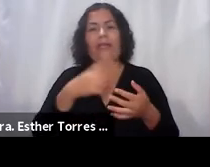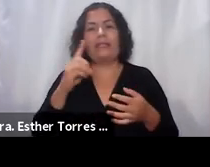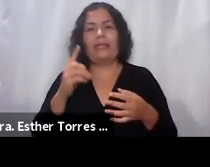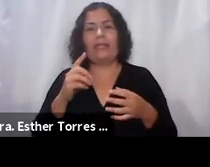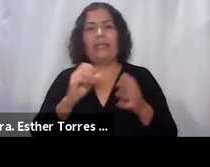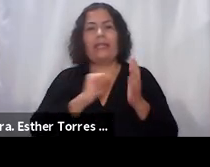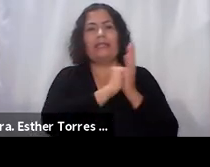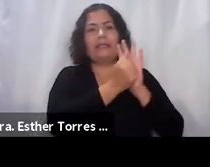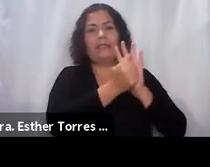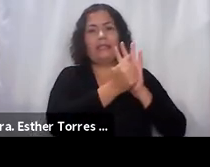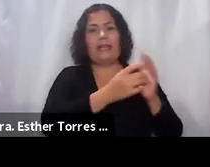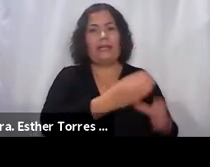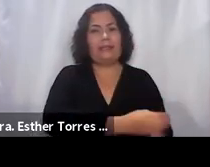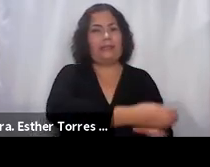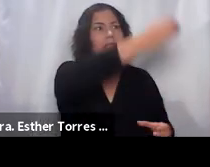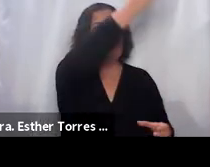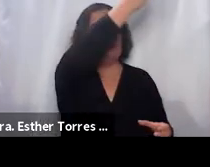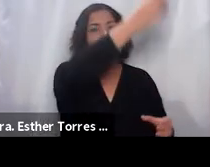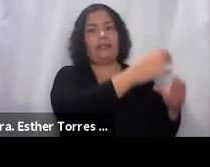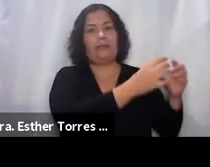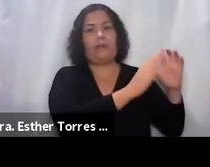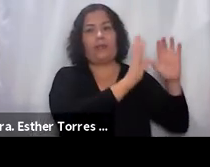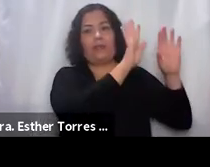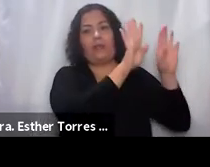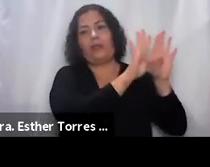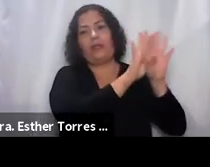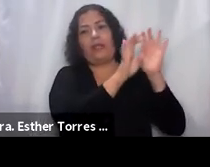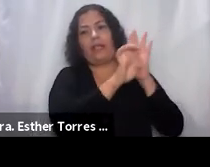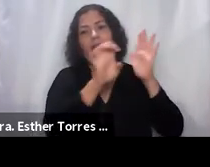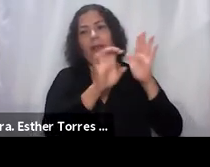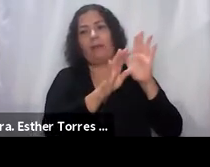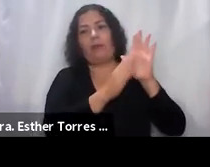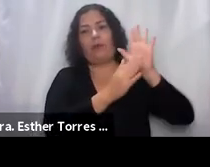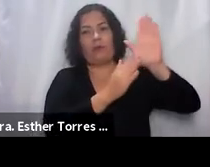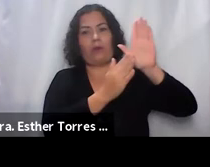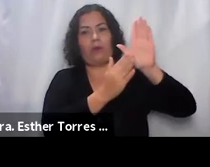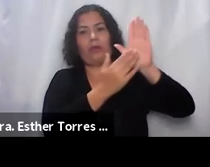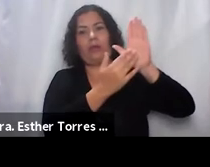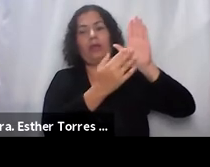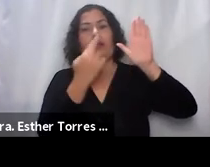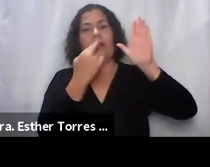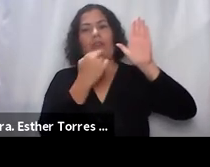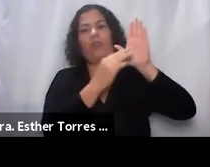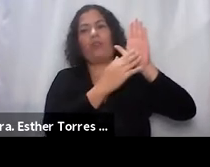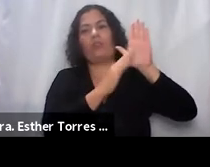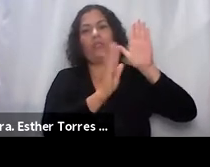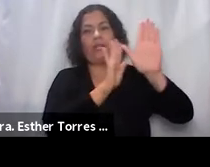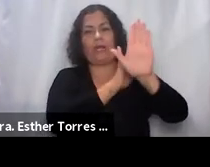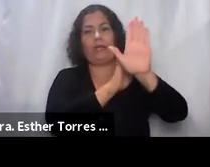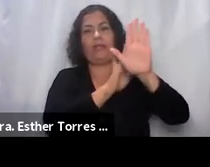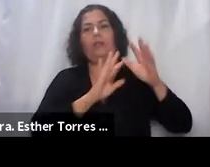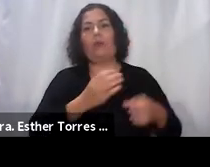¿no? Porque se dieron cuenta que las señales verticales, cuando tenemos un ancho no apropiado, era